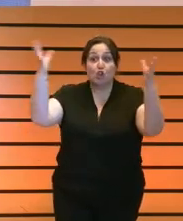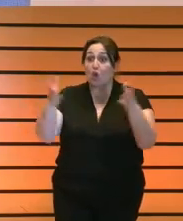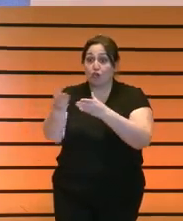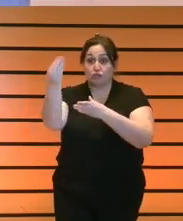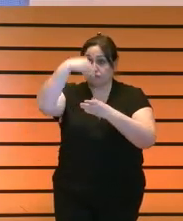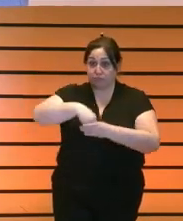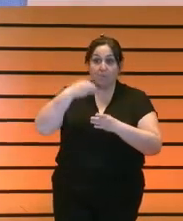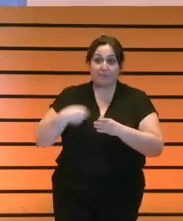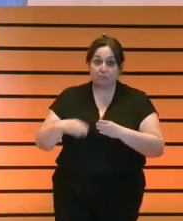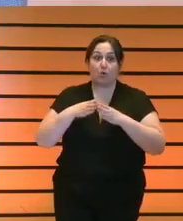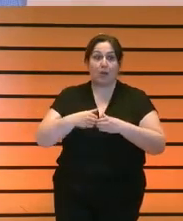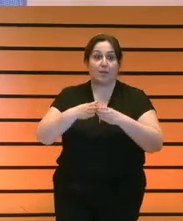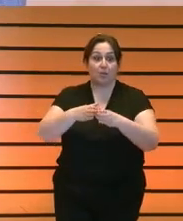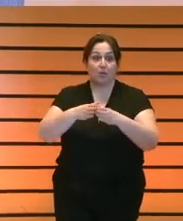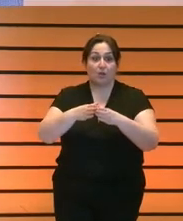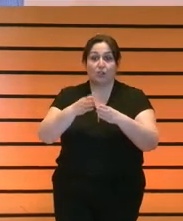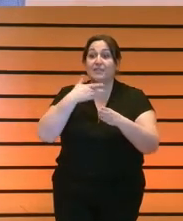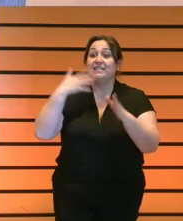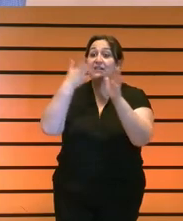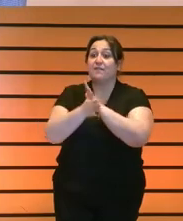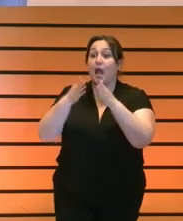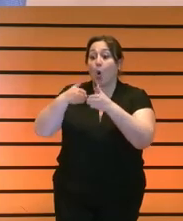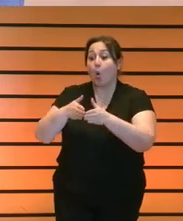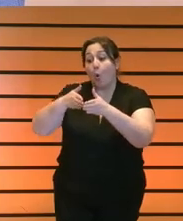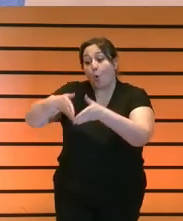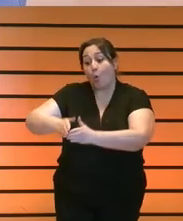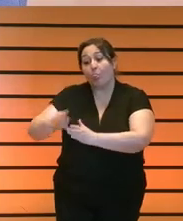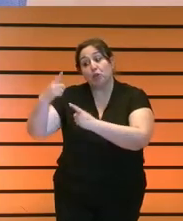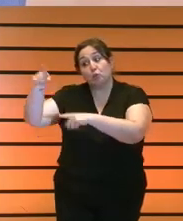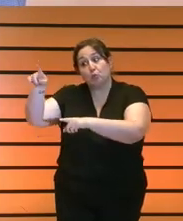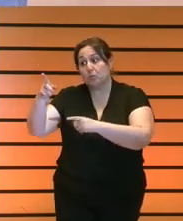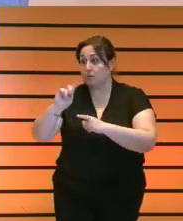barco. Entonces, no se está hundiendo una parte del barco. Si se hunde una